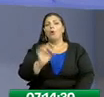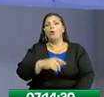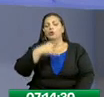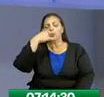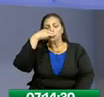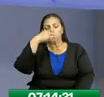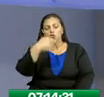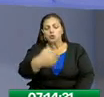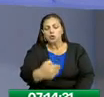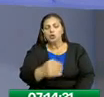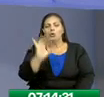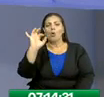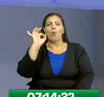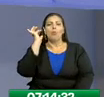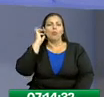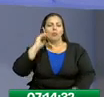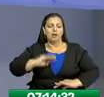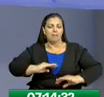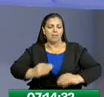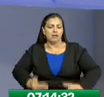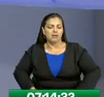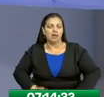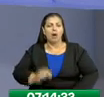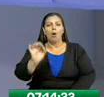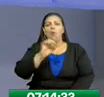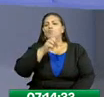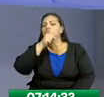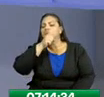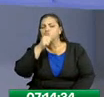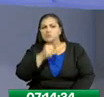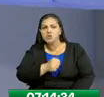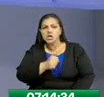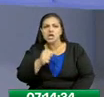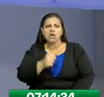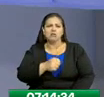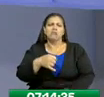personas que por alguna condición normal de su